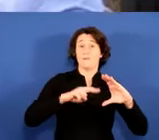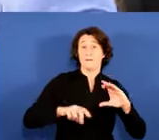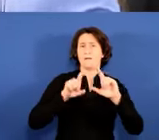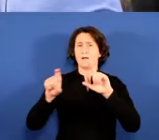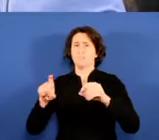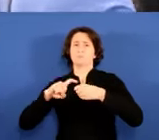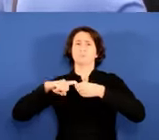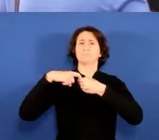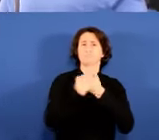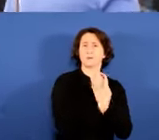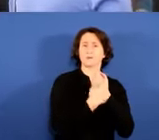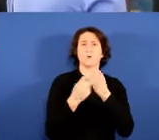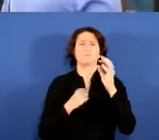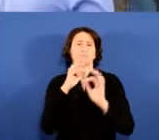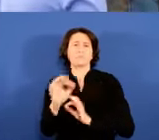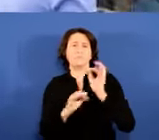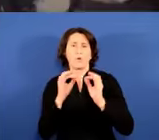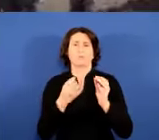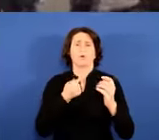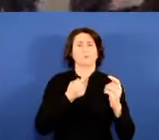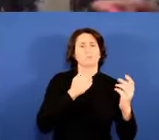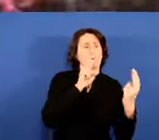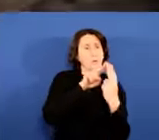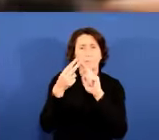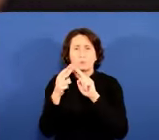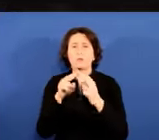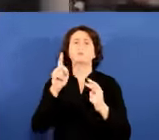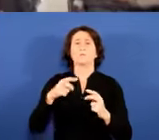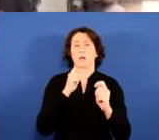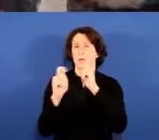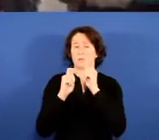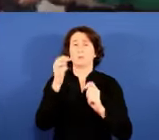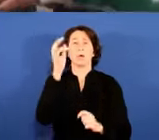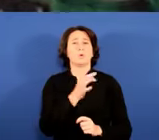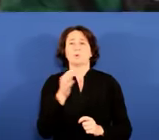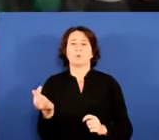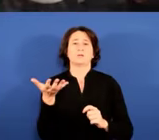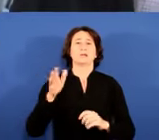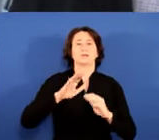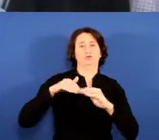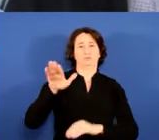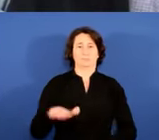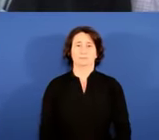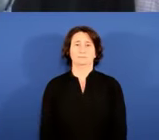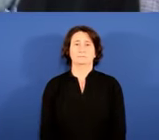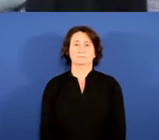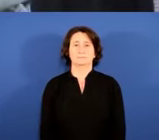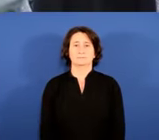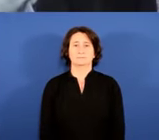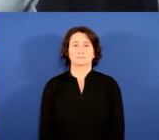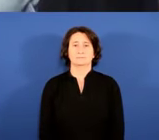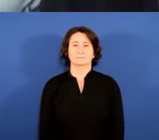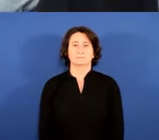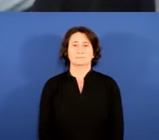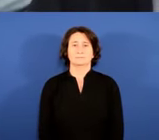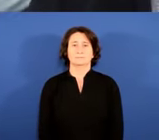trabajo. En el espacio Meeting Gunea, 6 empresas han mantenido 250 entrevistas informales, pero además en el